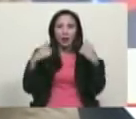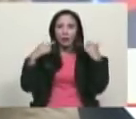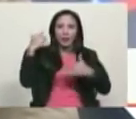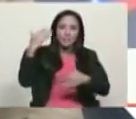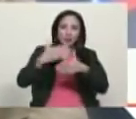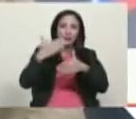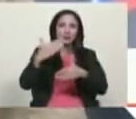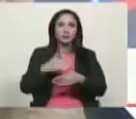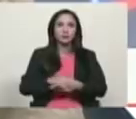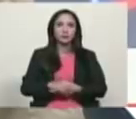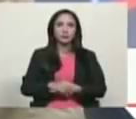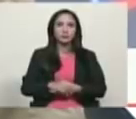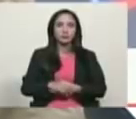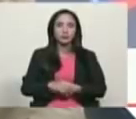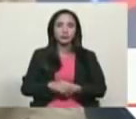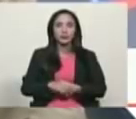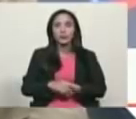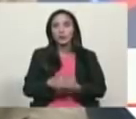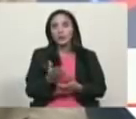Y